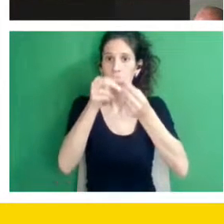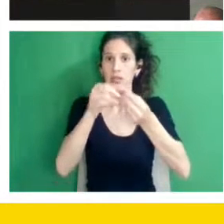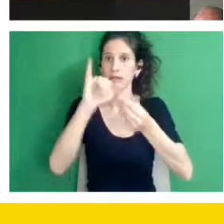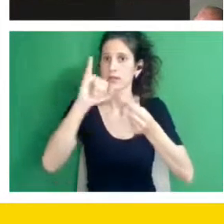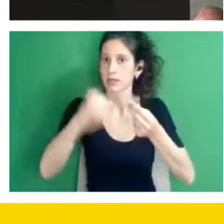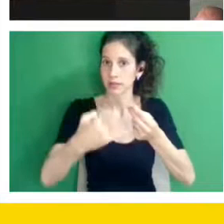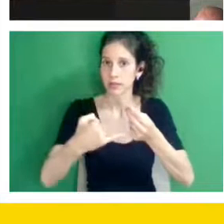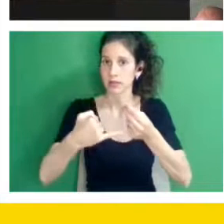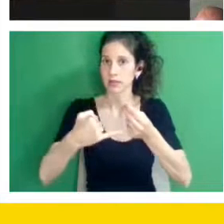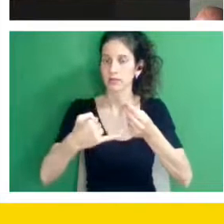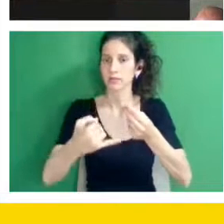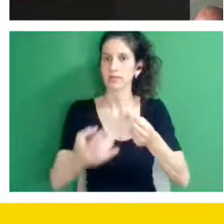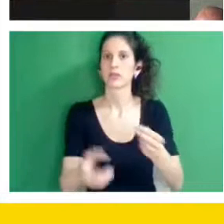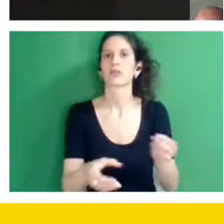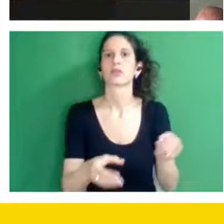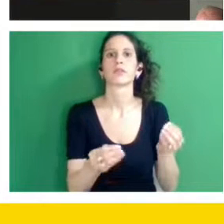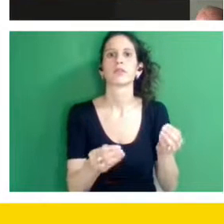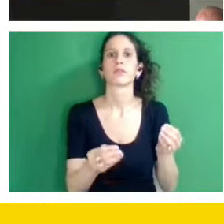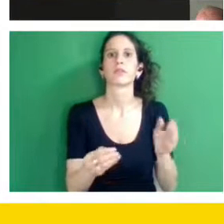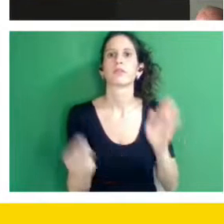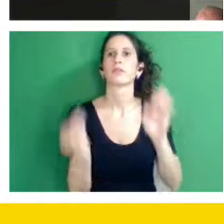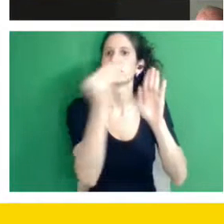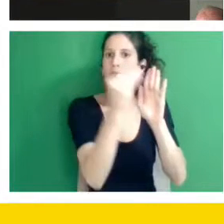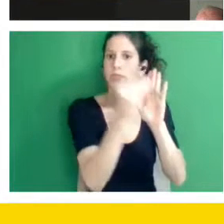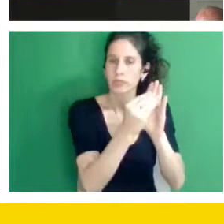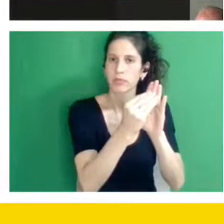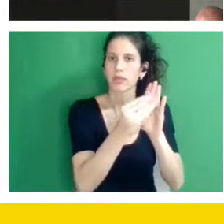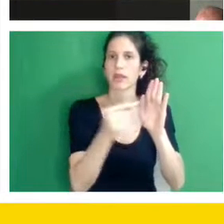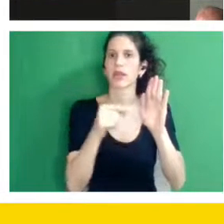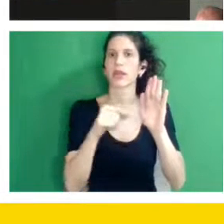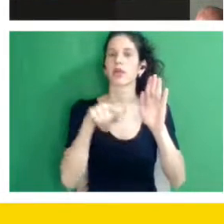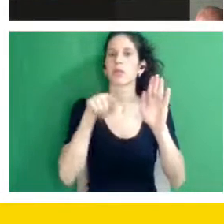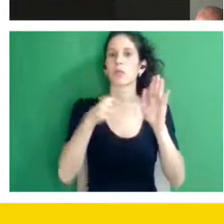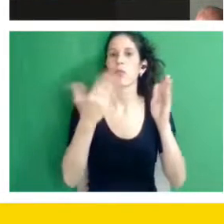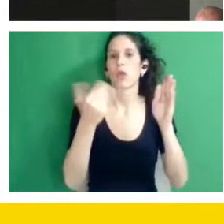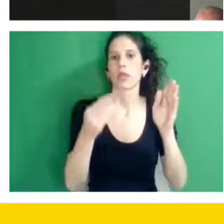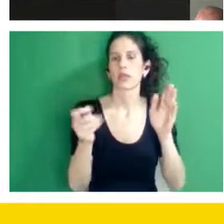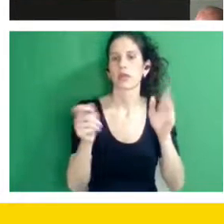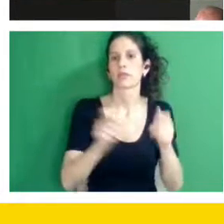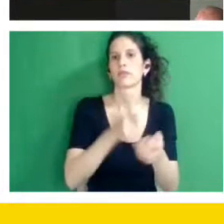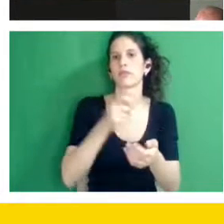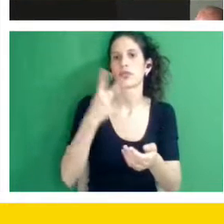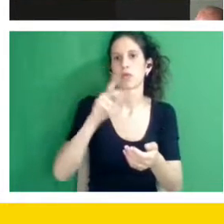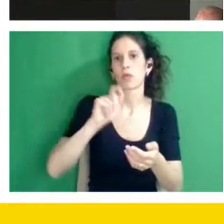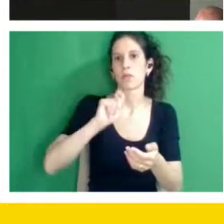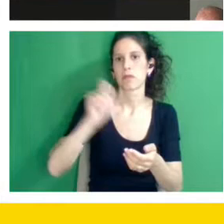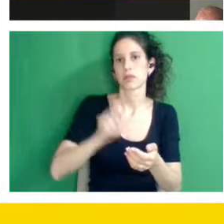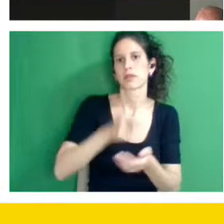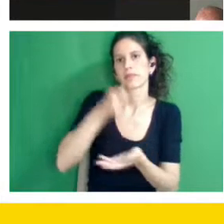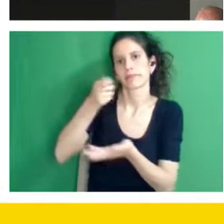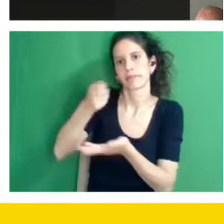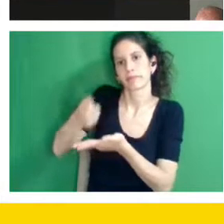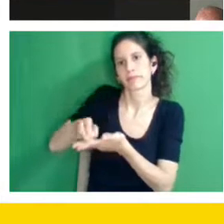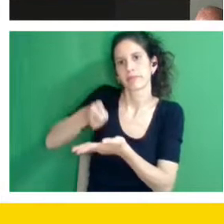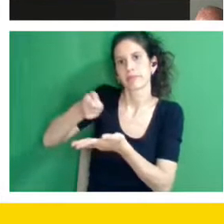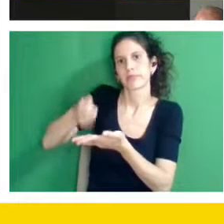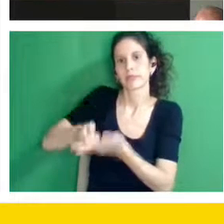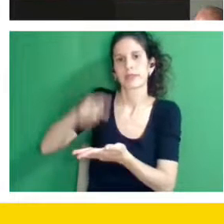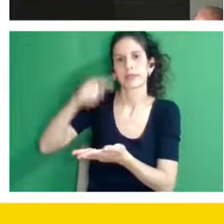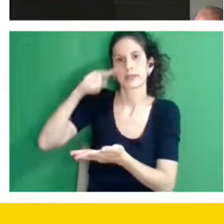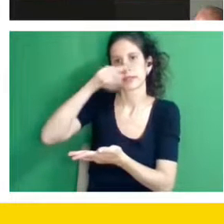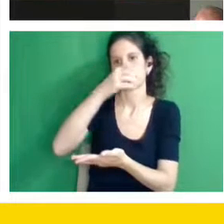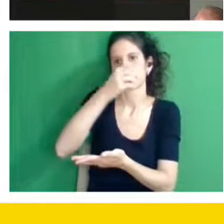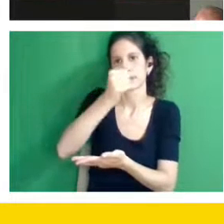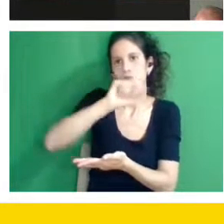una pensión de 300 soles, 76 dólares, cada dos meses. Esta pensión no se le otorga desde el momento